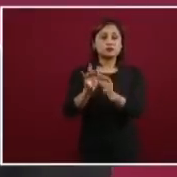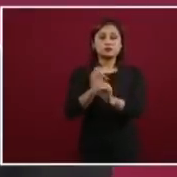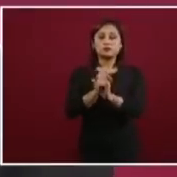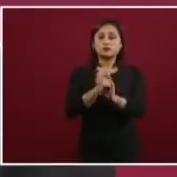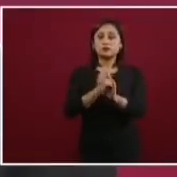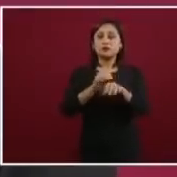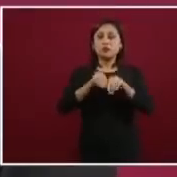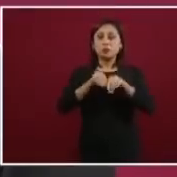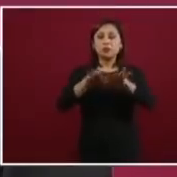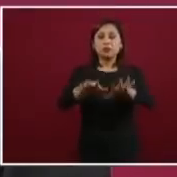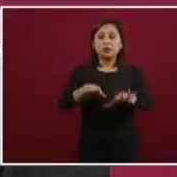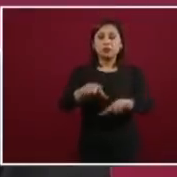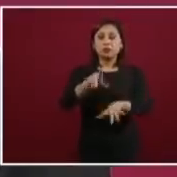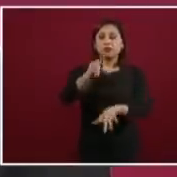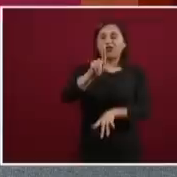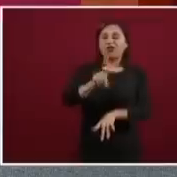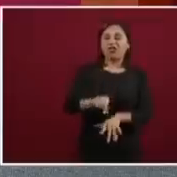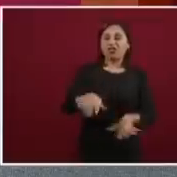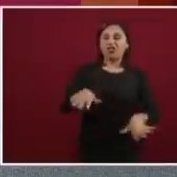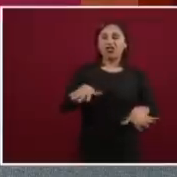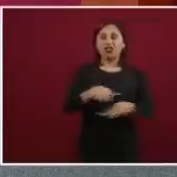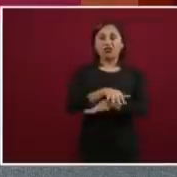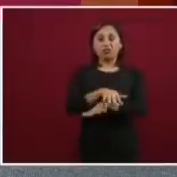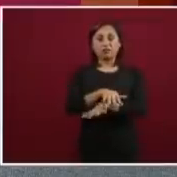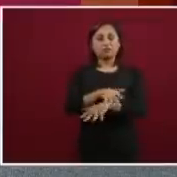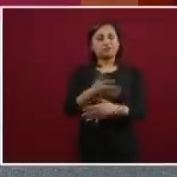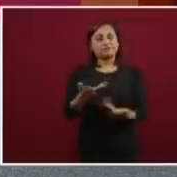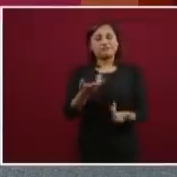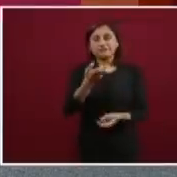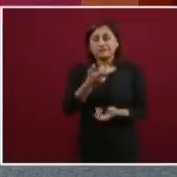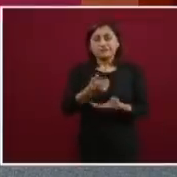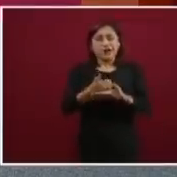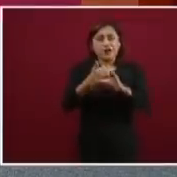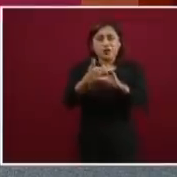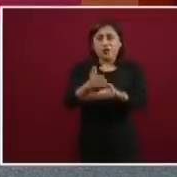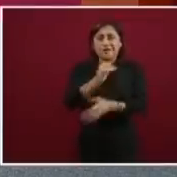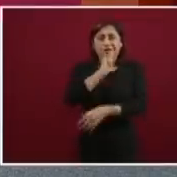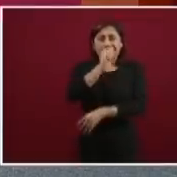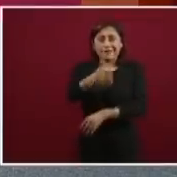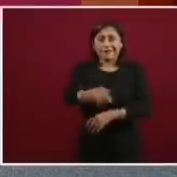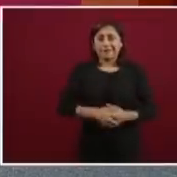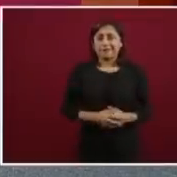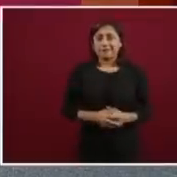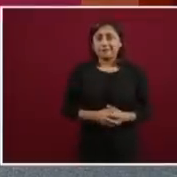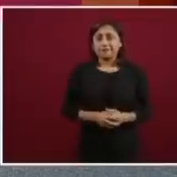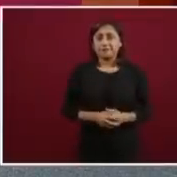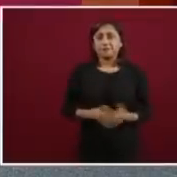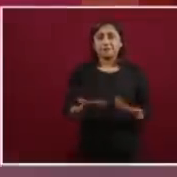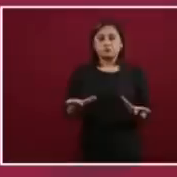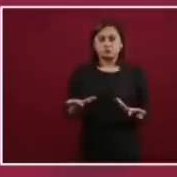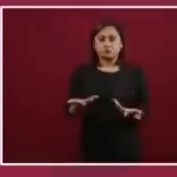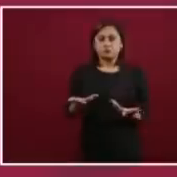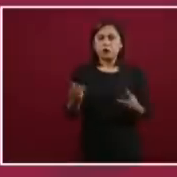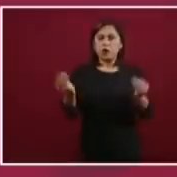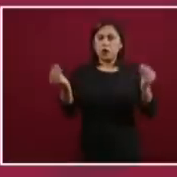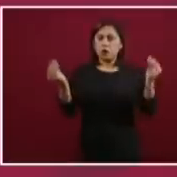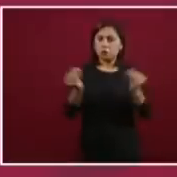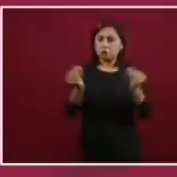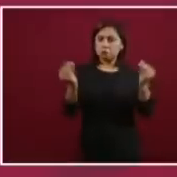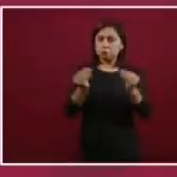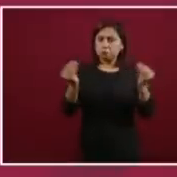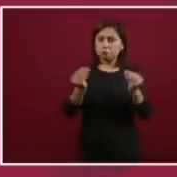eso no ayuda estamos hablando de el debate con argumentos